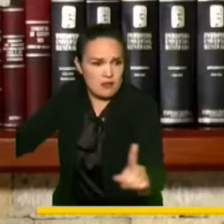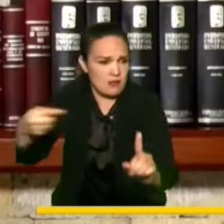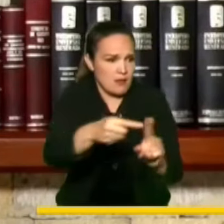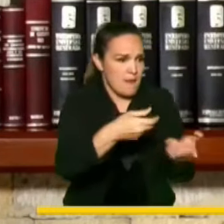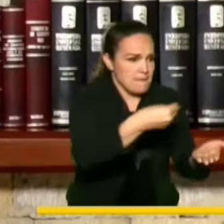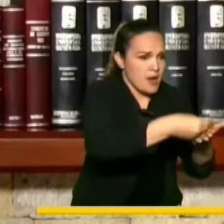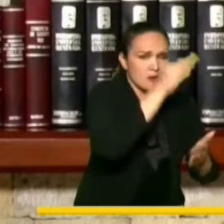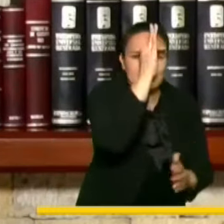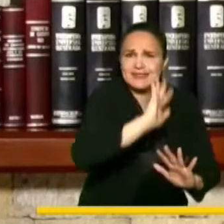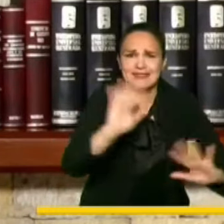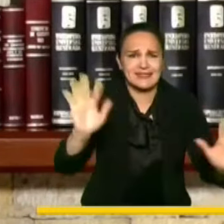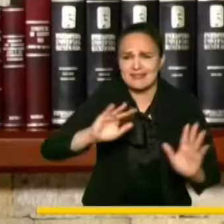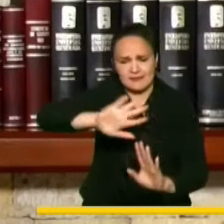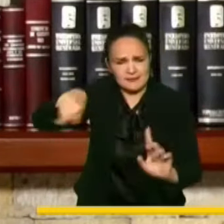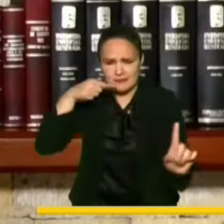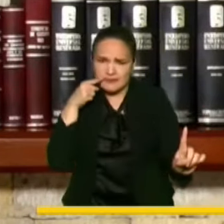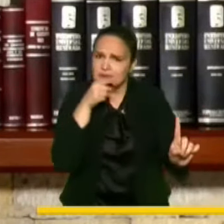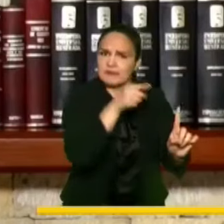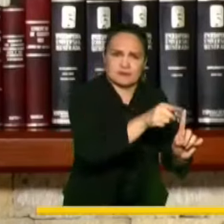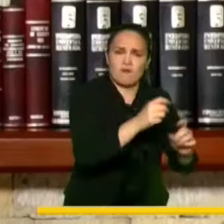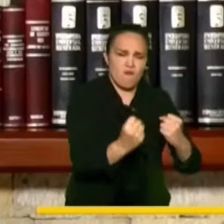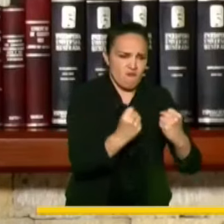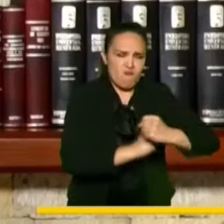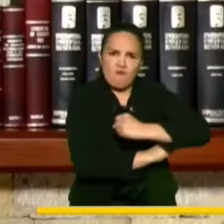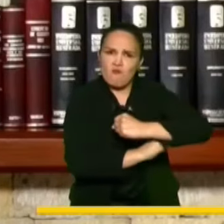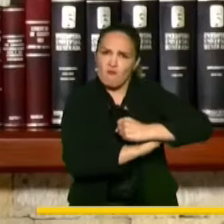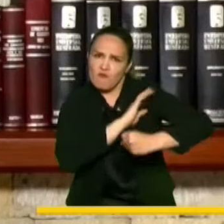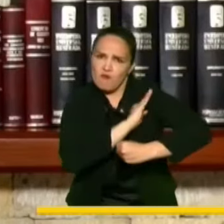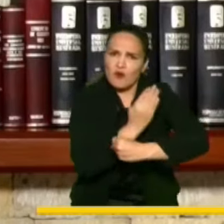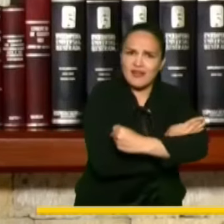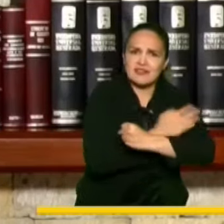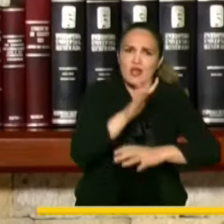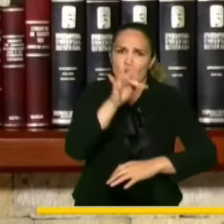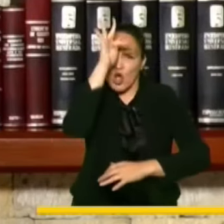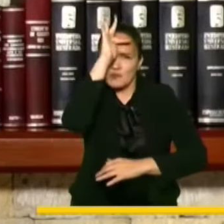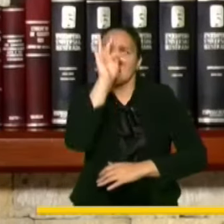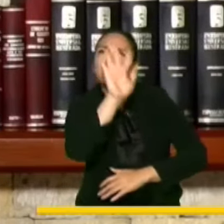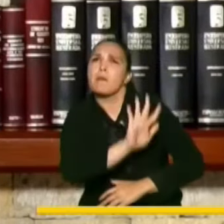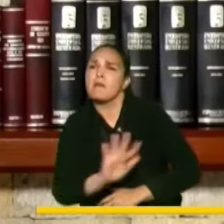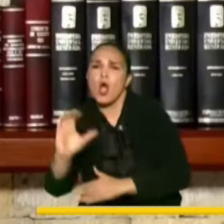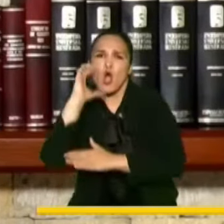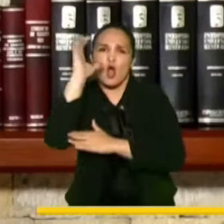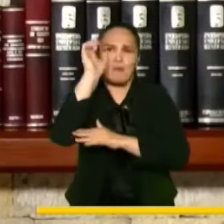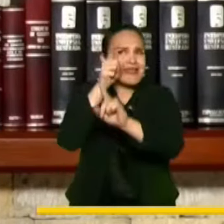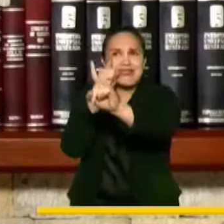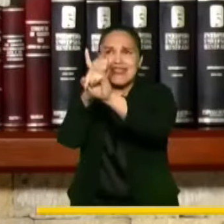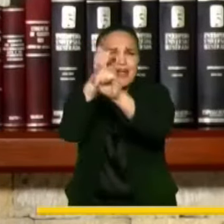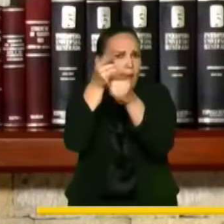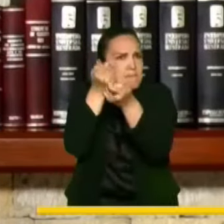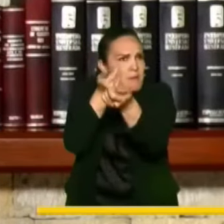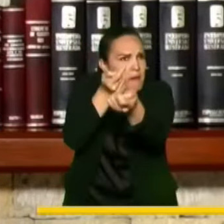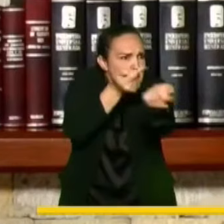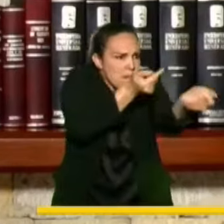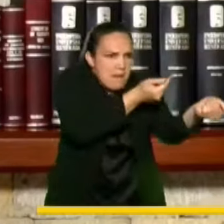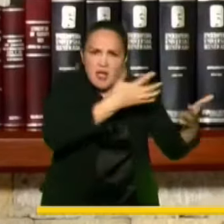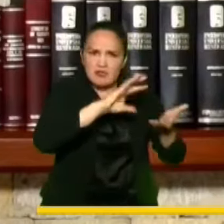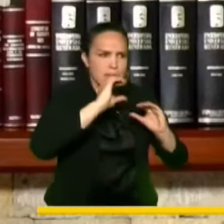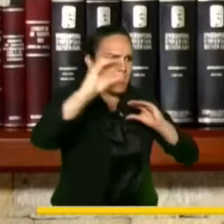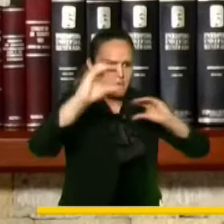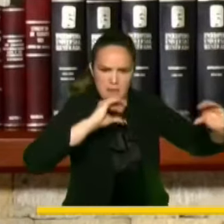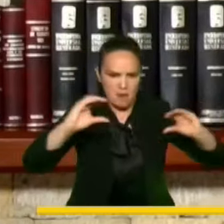para fortalecer toda la red hospitalaria pública y privada del país, girándoles directamente. Mejorar